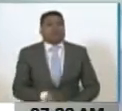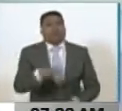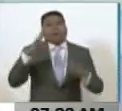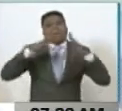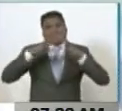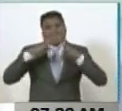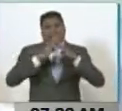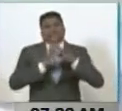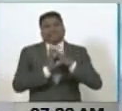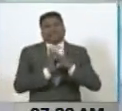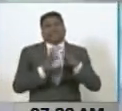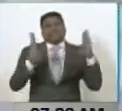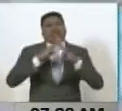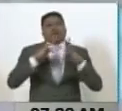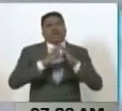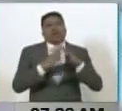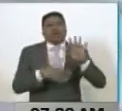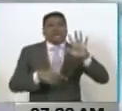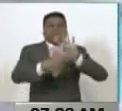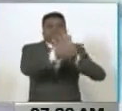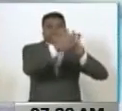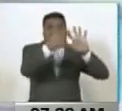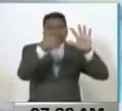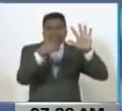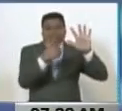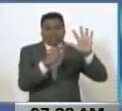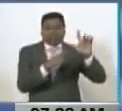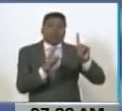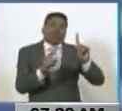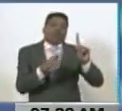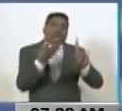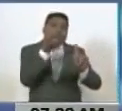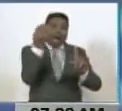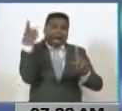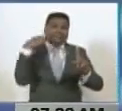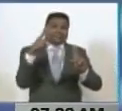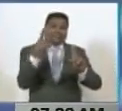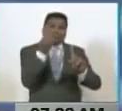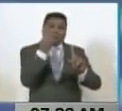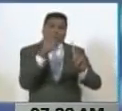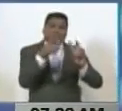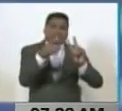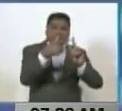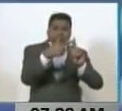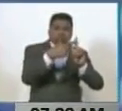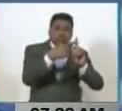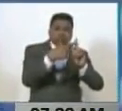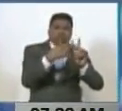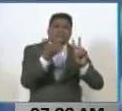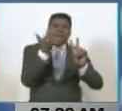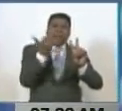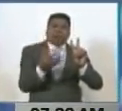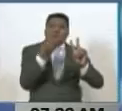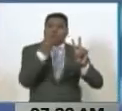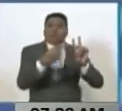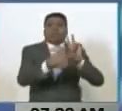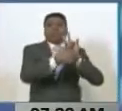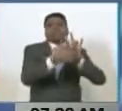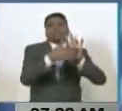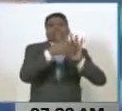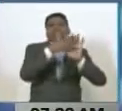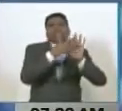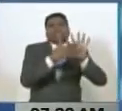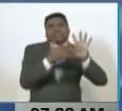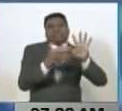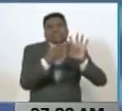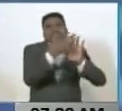Ya nosotros tenemos una manada de 5 cachorritos, pero me preocupan mucho las personas que no tienen ese mismo pensar y que han dicho que a través de la guerra económica,